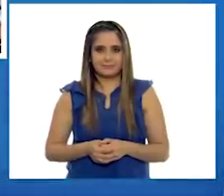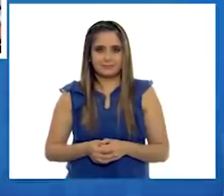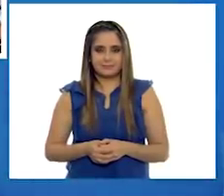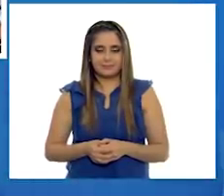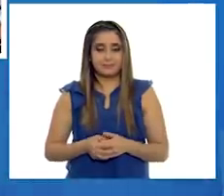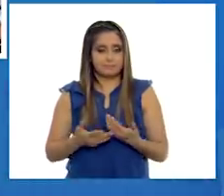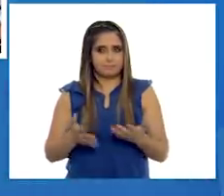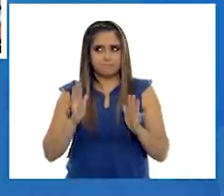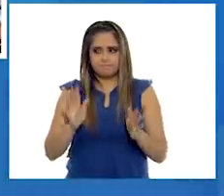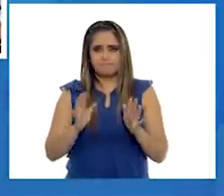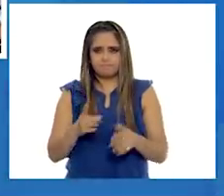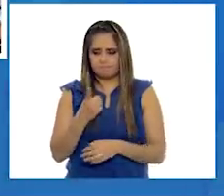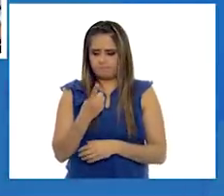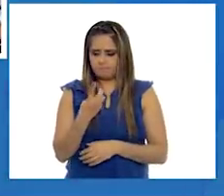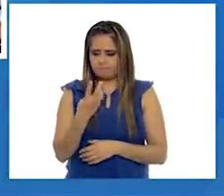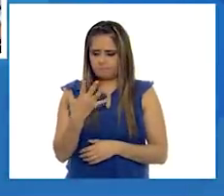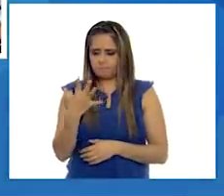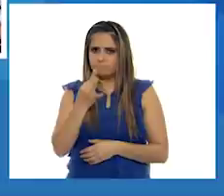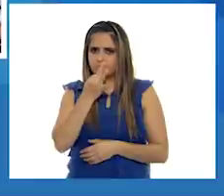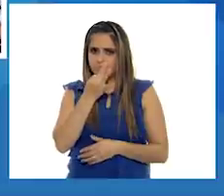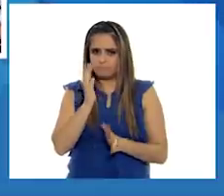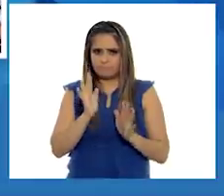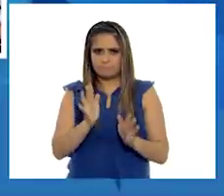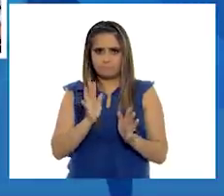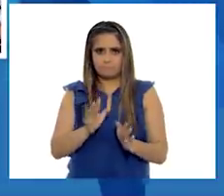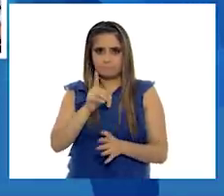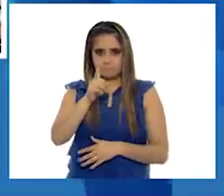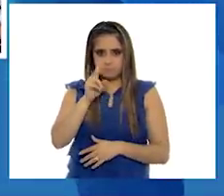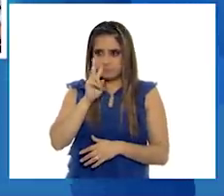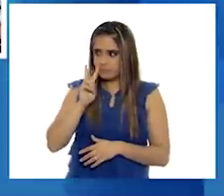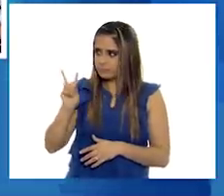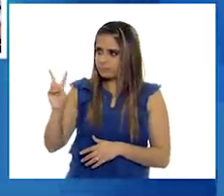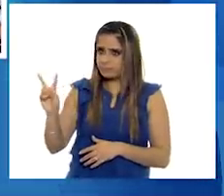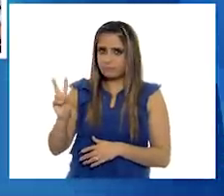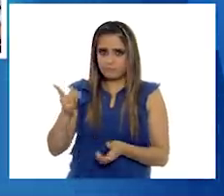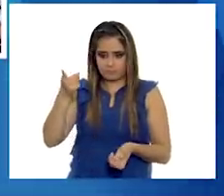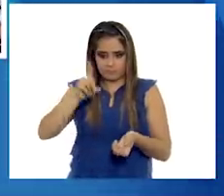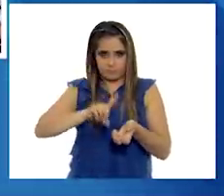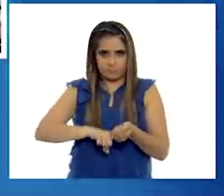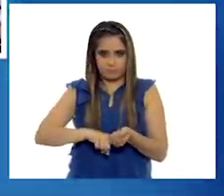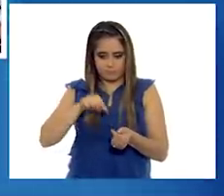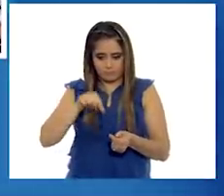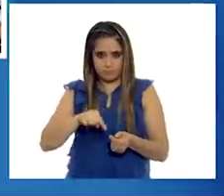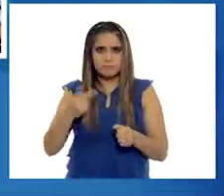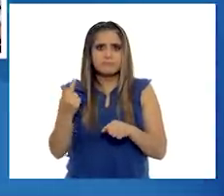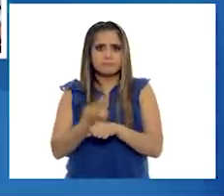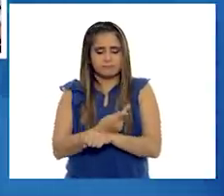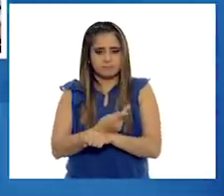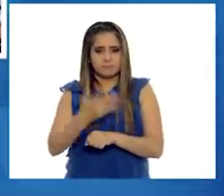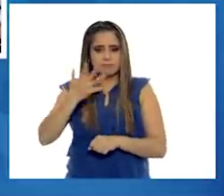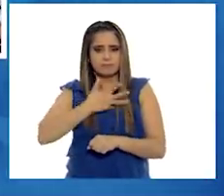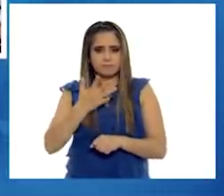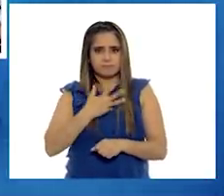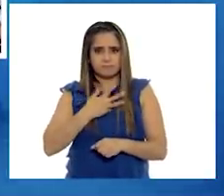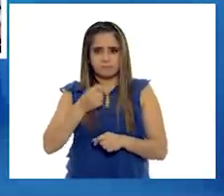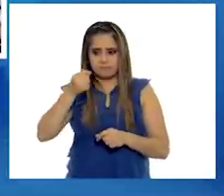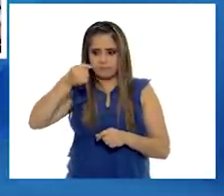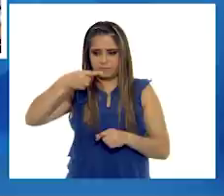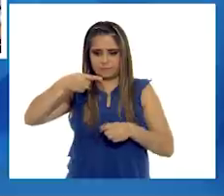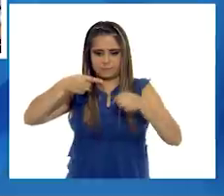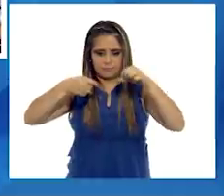Han pasado unos minutos y podemos observar por dentro en la tapa que se empiezan a formar algunas gotas de agua.